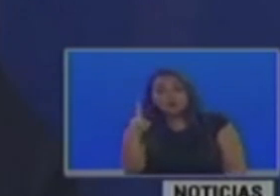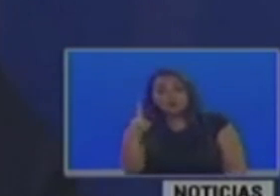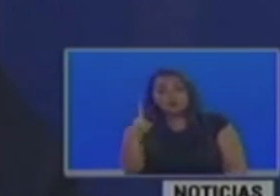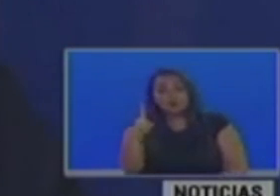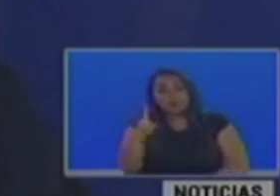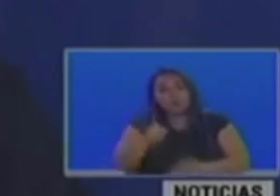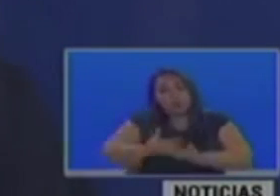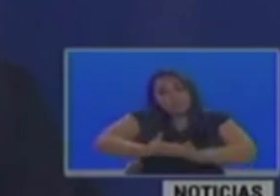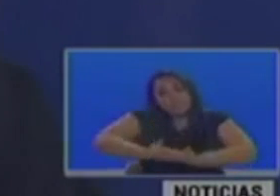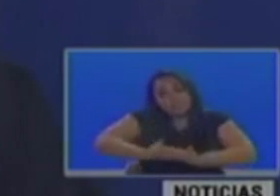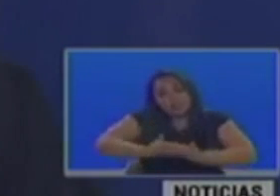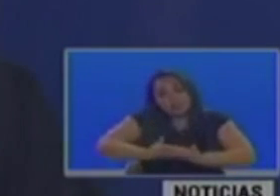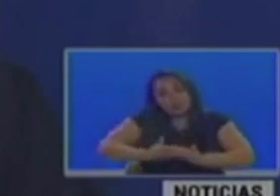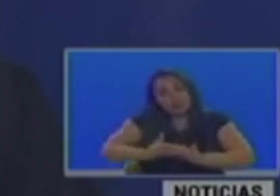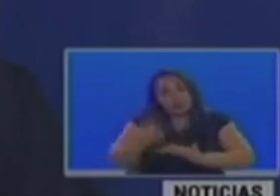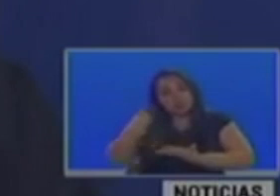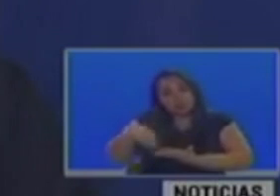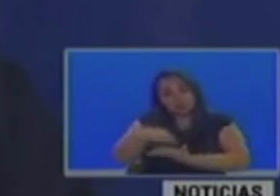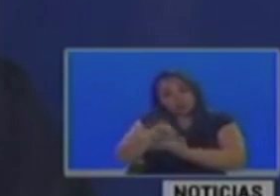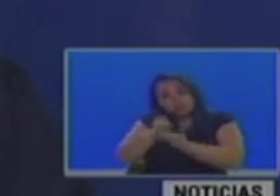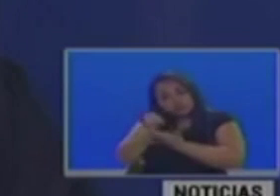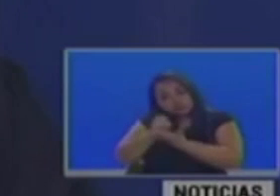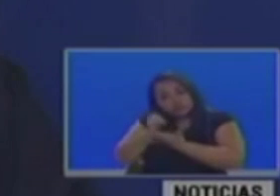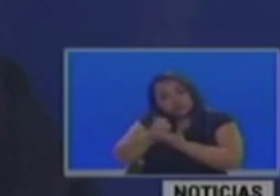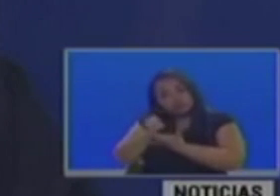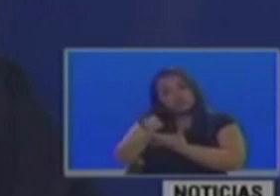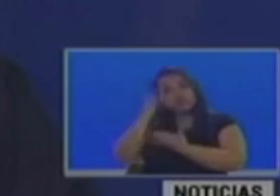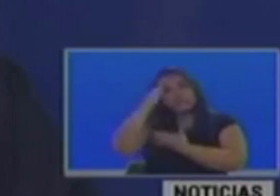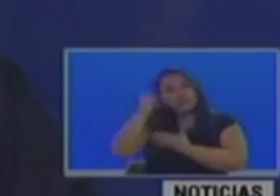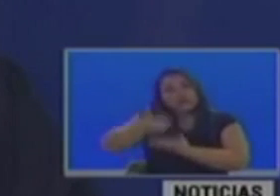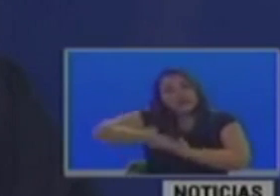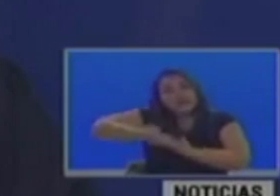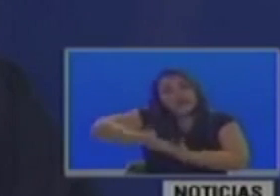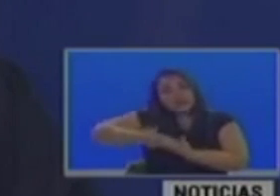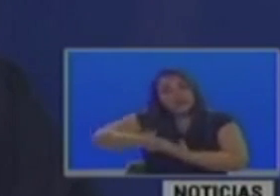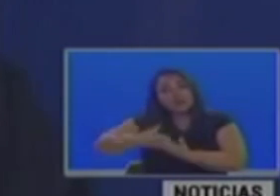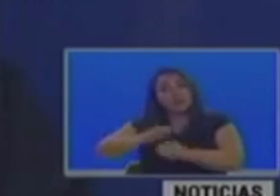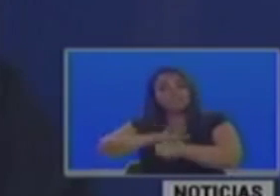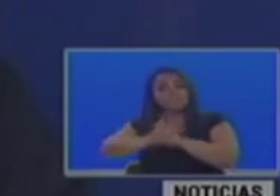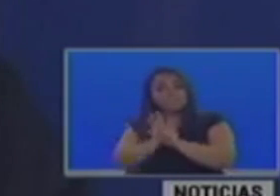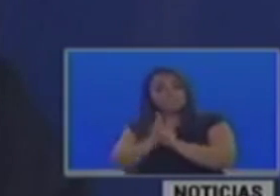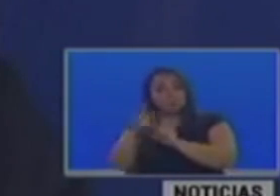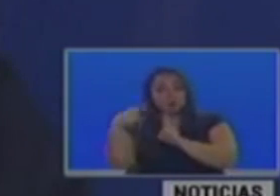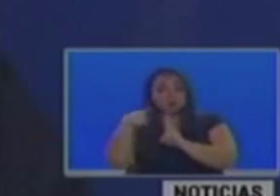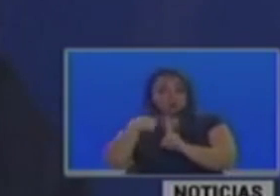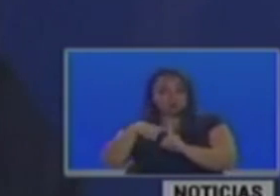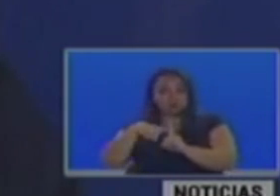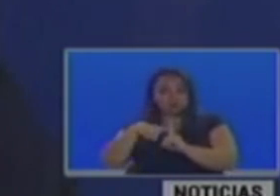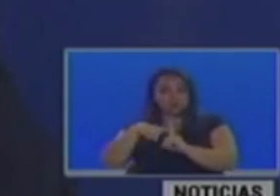estudiando con el Instituto Conmemorativo Gorgas porque el niño salió COVID positivo.